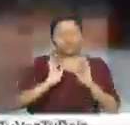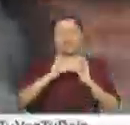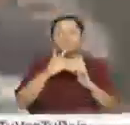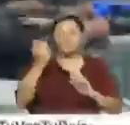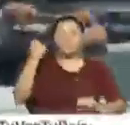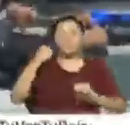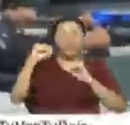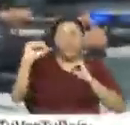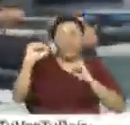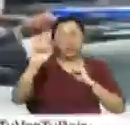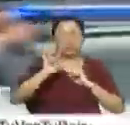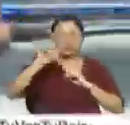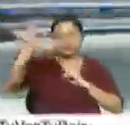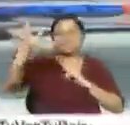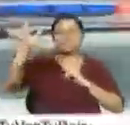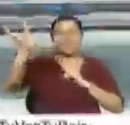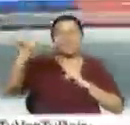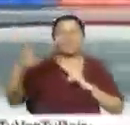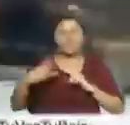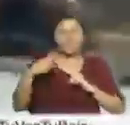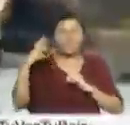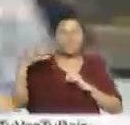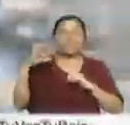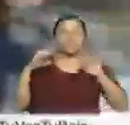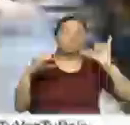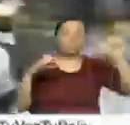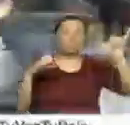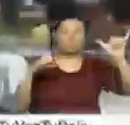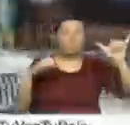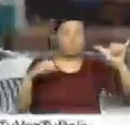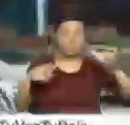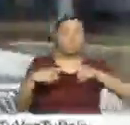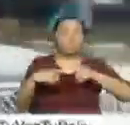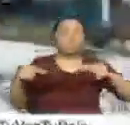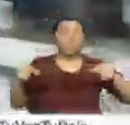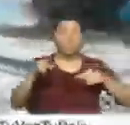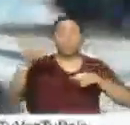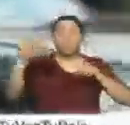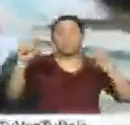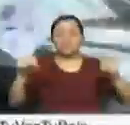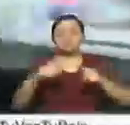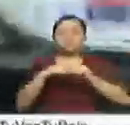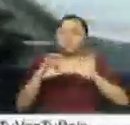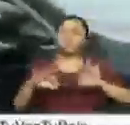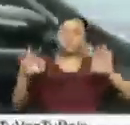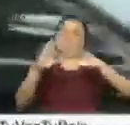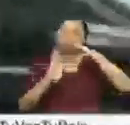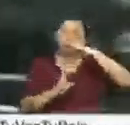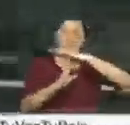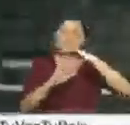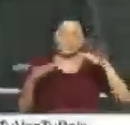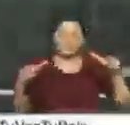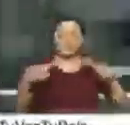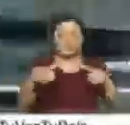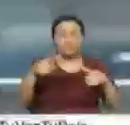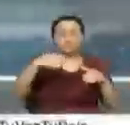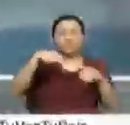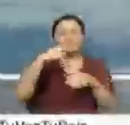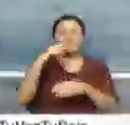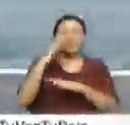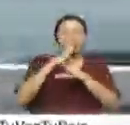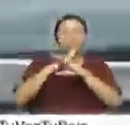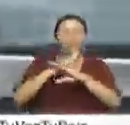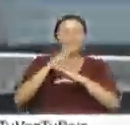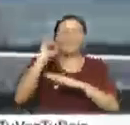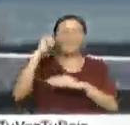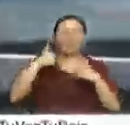viajes a Corea del Norte, Washington, Pekín y Tokio a fin de trabajar por la paz en la región. El veterano defensor de los derechos humanos ya